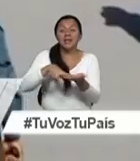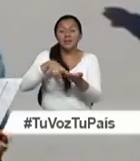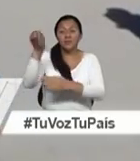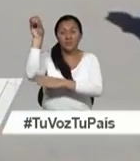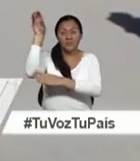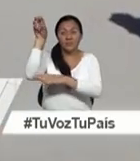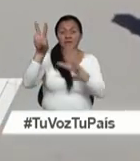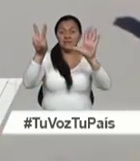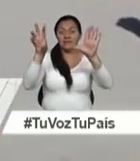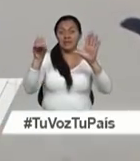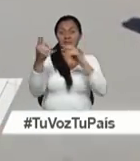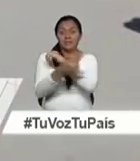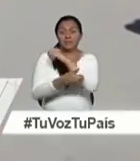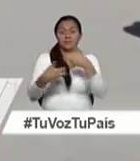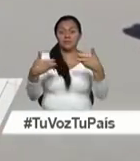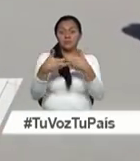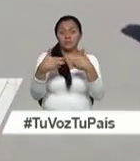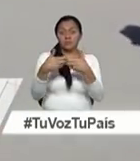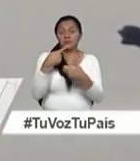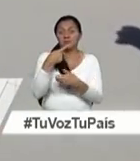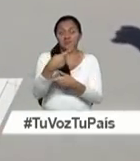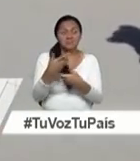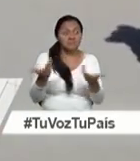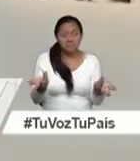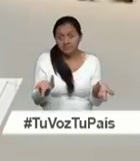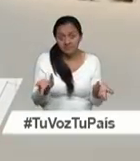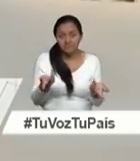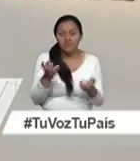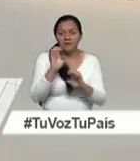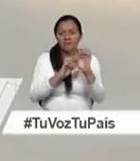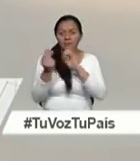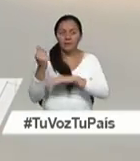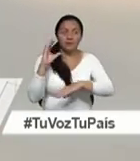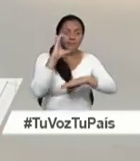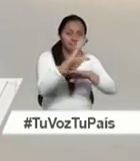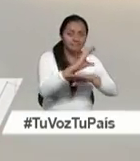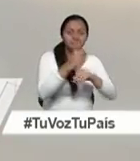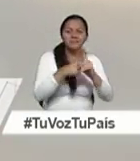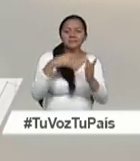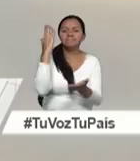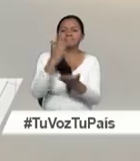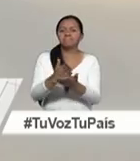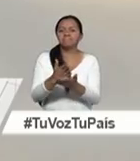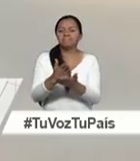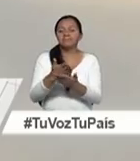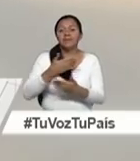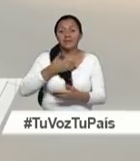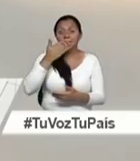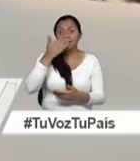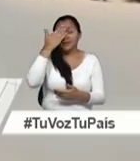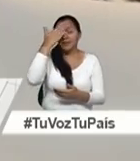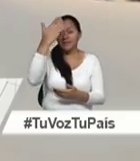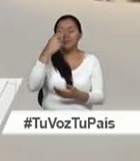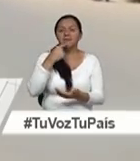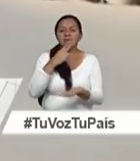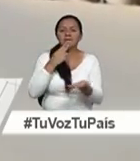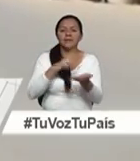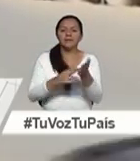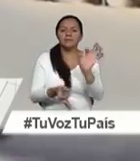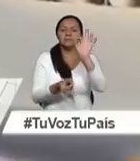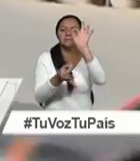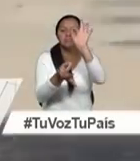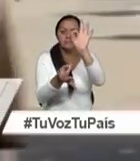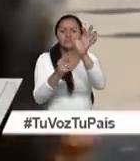70 países en Bruselas evaluará ayuda financiera para Afganistán. Los talibanes denunciaron en un comunicado que solo significa